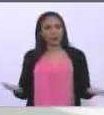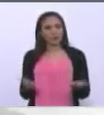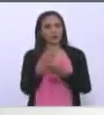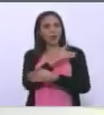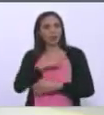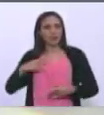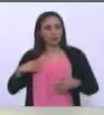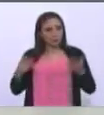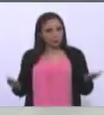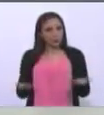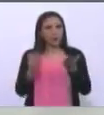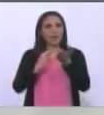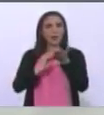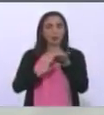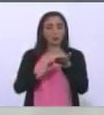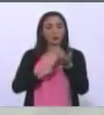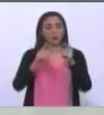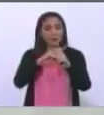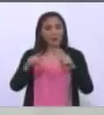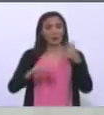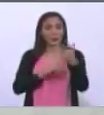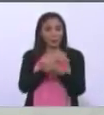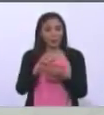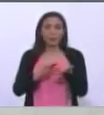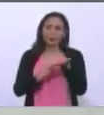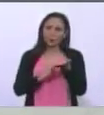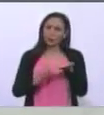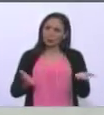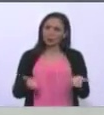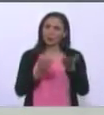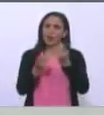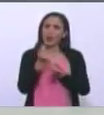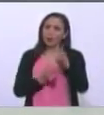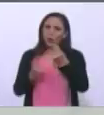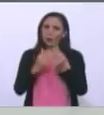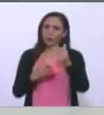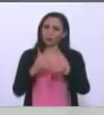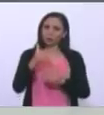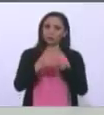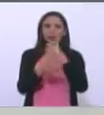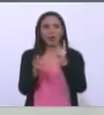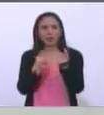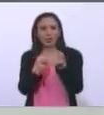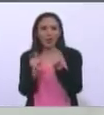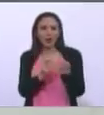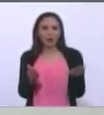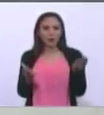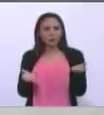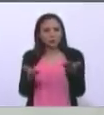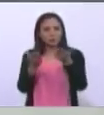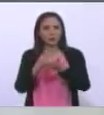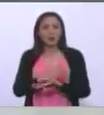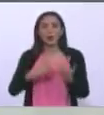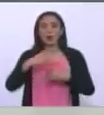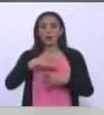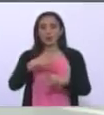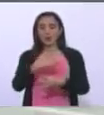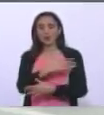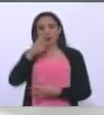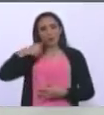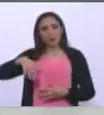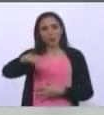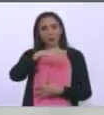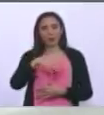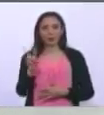en la solución de las actuales tareas sociales y económicas, así como la promoción del diálogo nacional por los